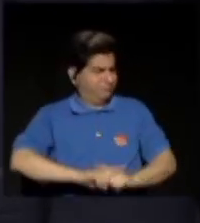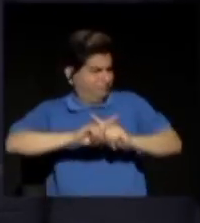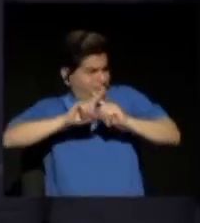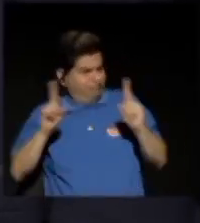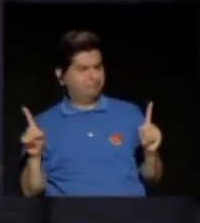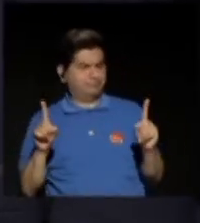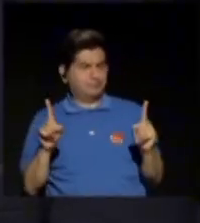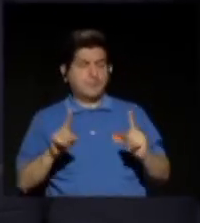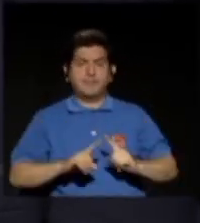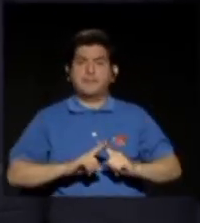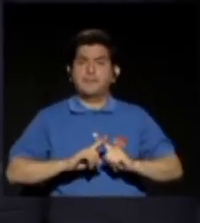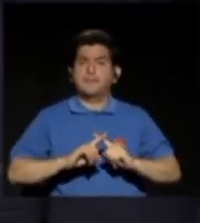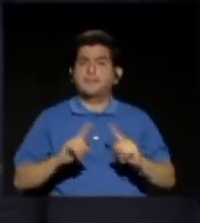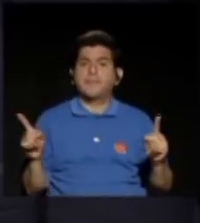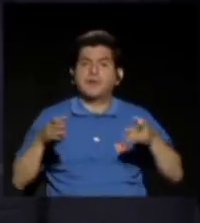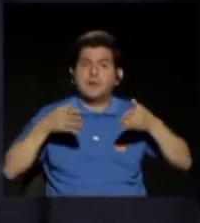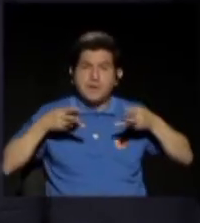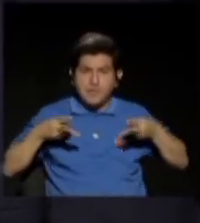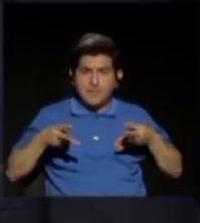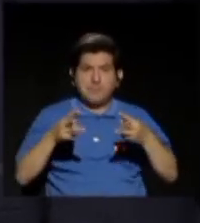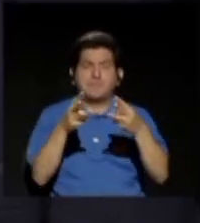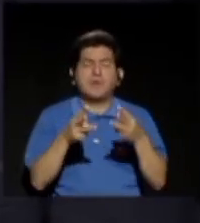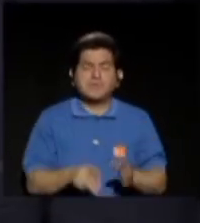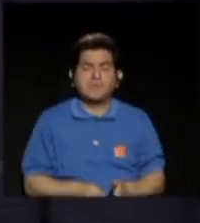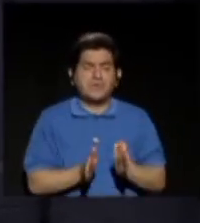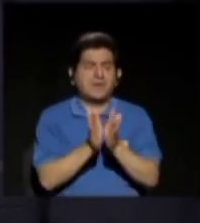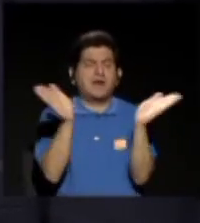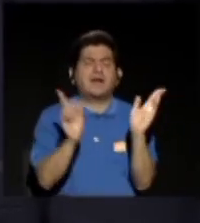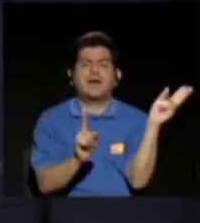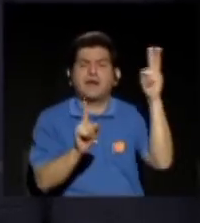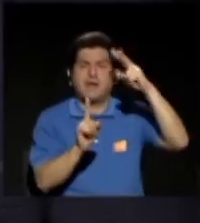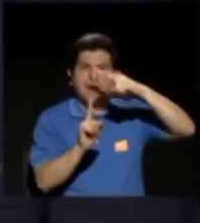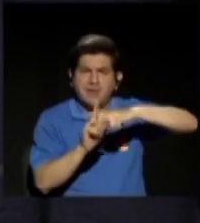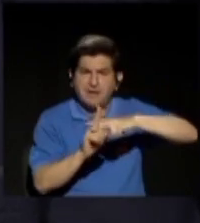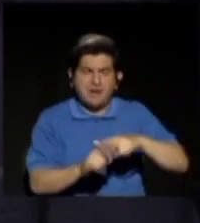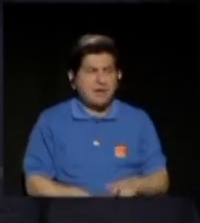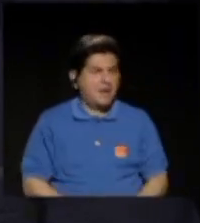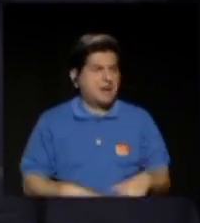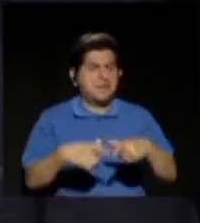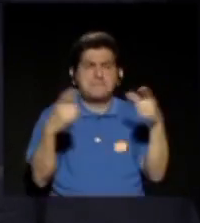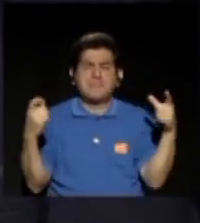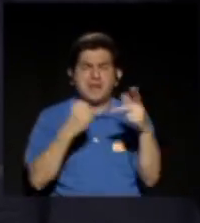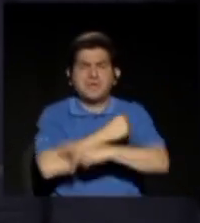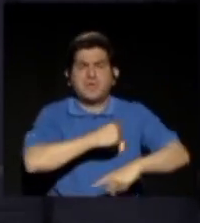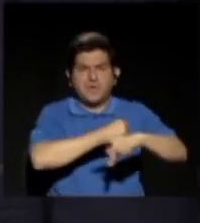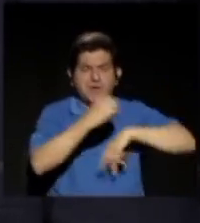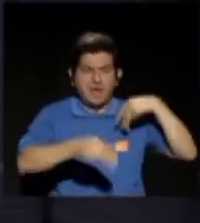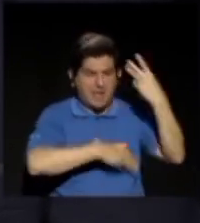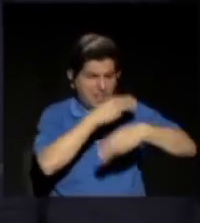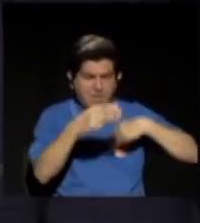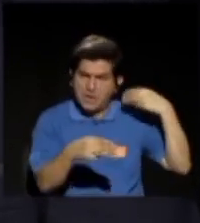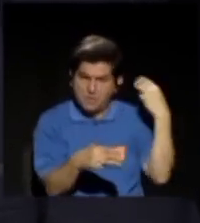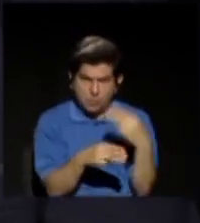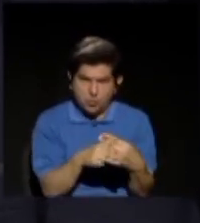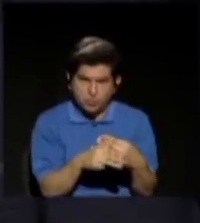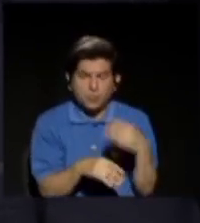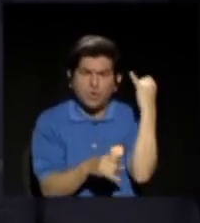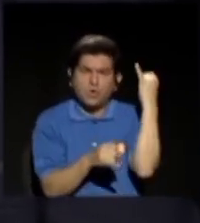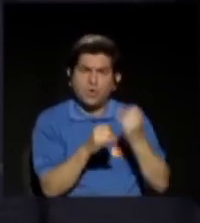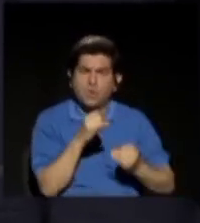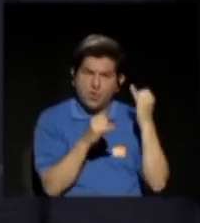diferentes. Pero la metodología general que se aplica es aplicable en la mayoría de los países del mundo y más bien con estas